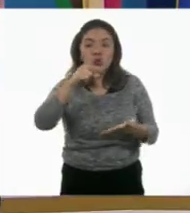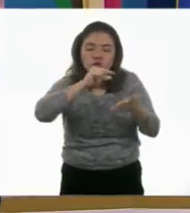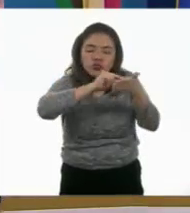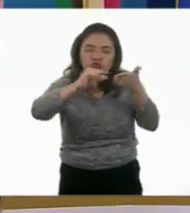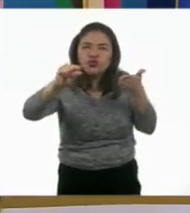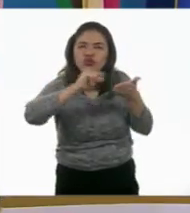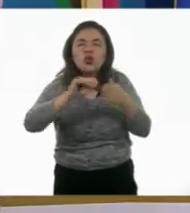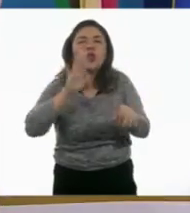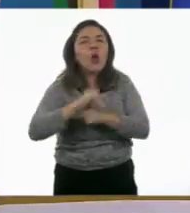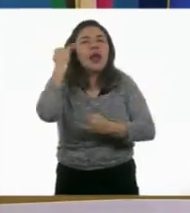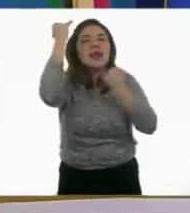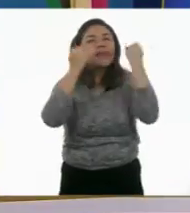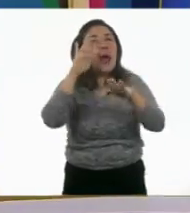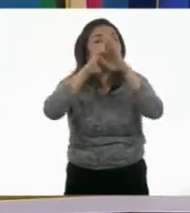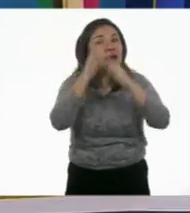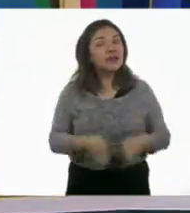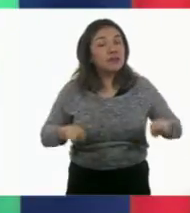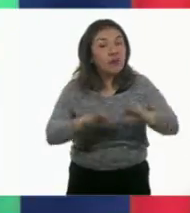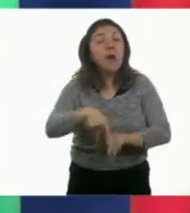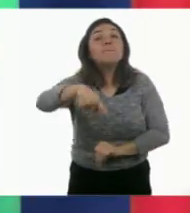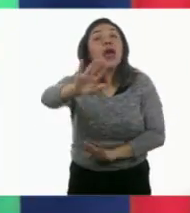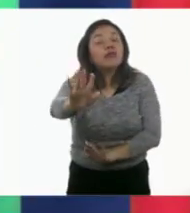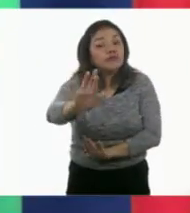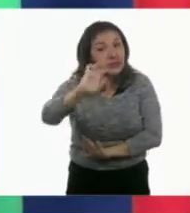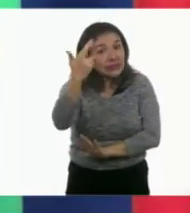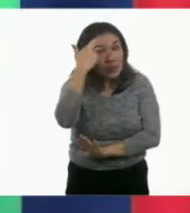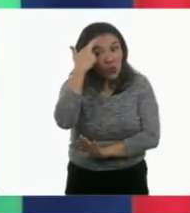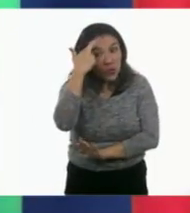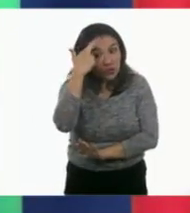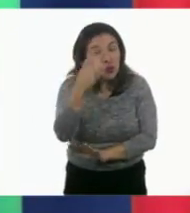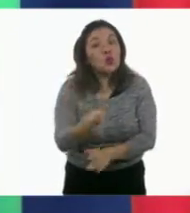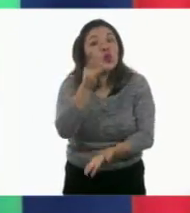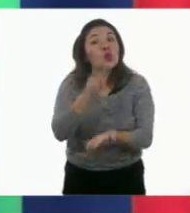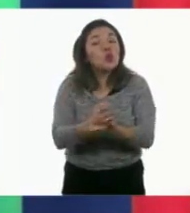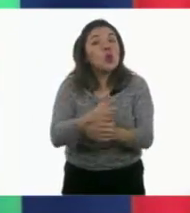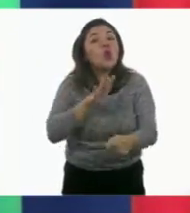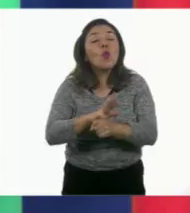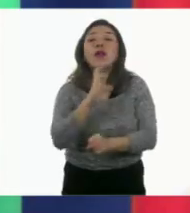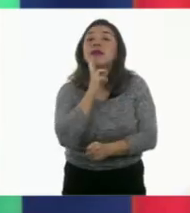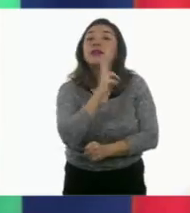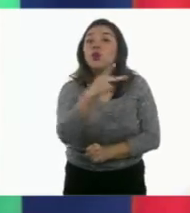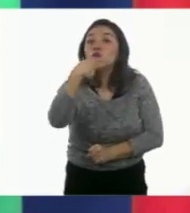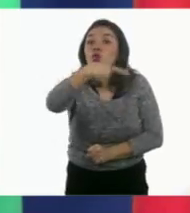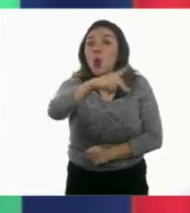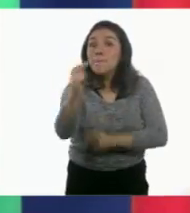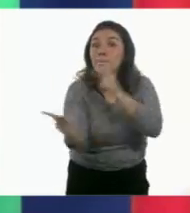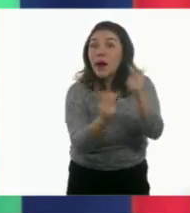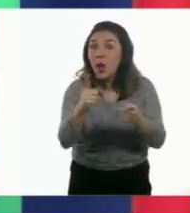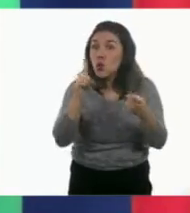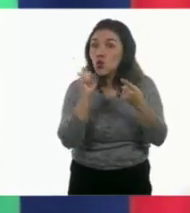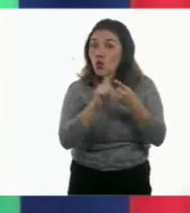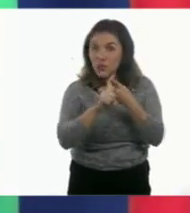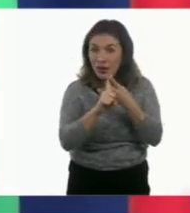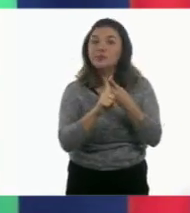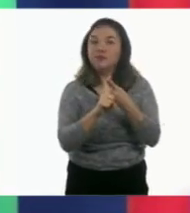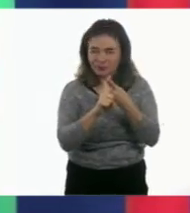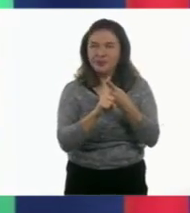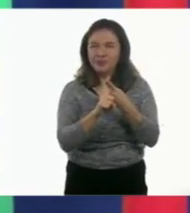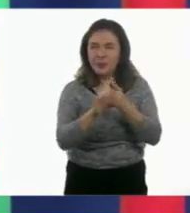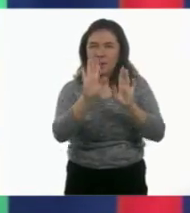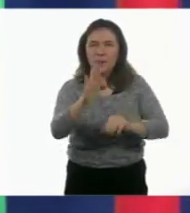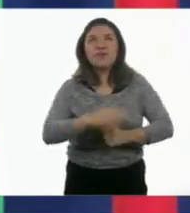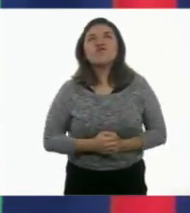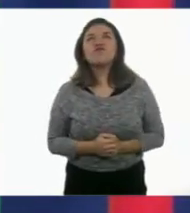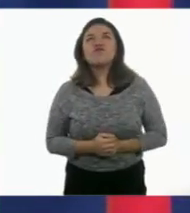las ideas principales. Pero recuerda, solo las que responden a tu pregunta. ¿Qué te